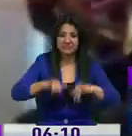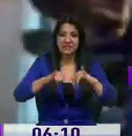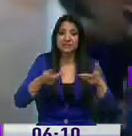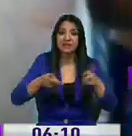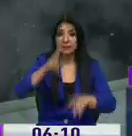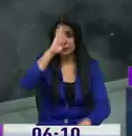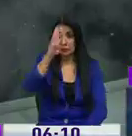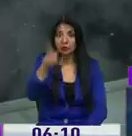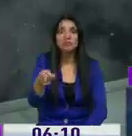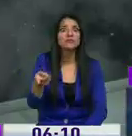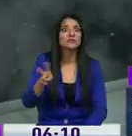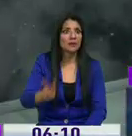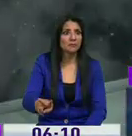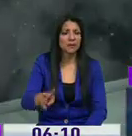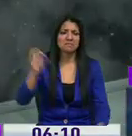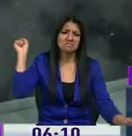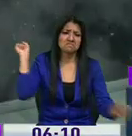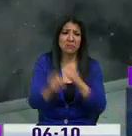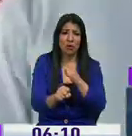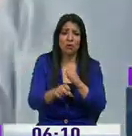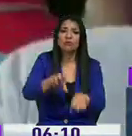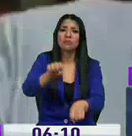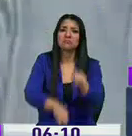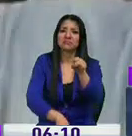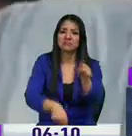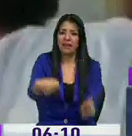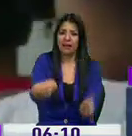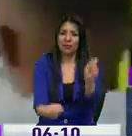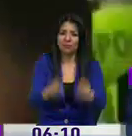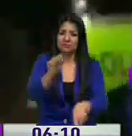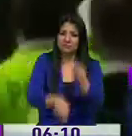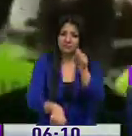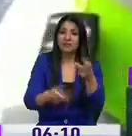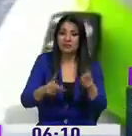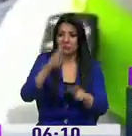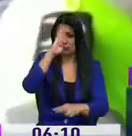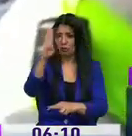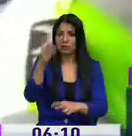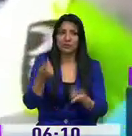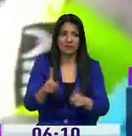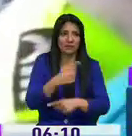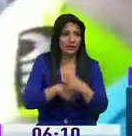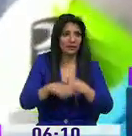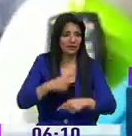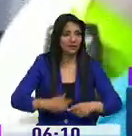patrullero resultó con el parabrisas roto varios uniformados fueron golpeados